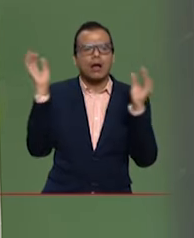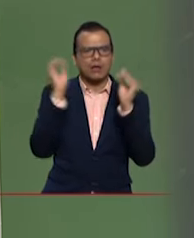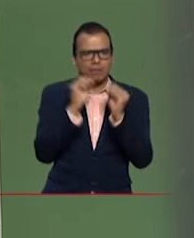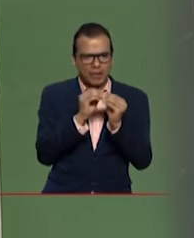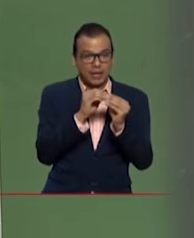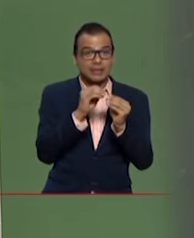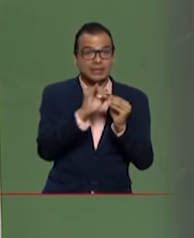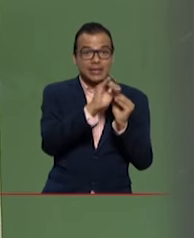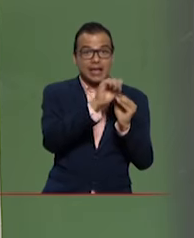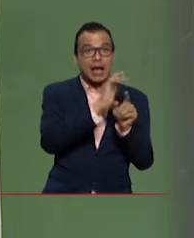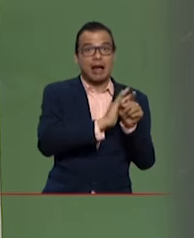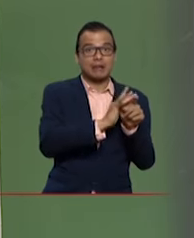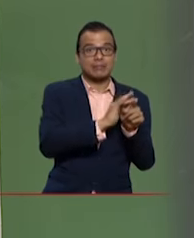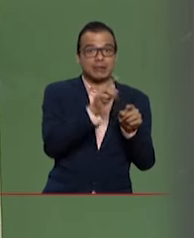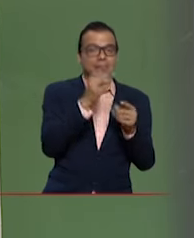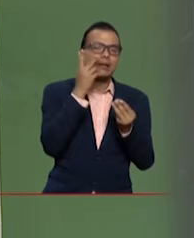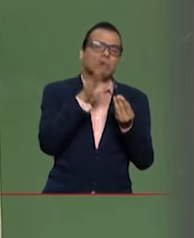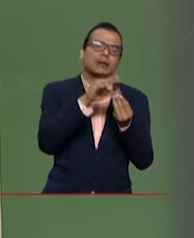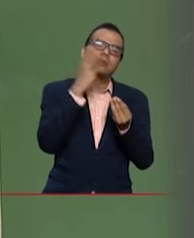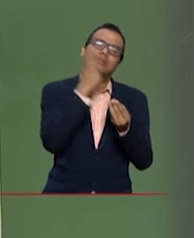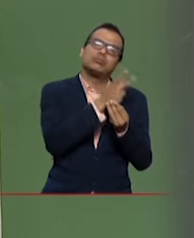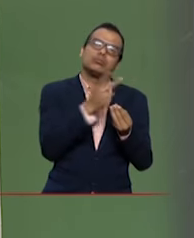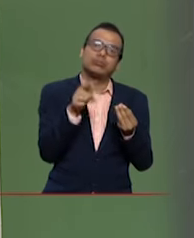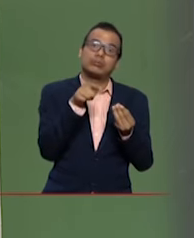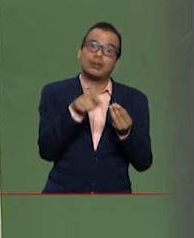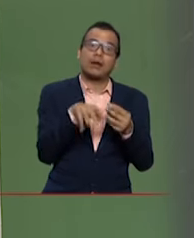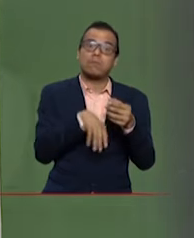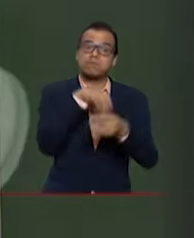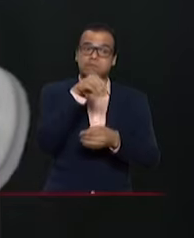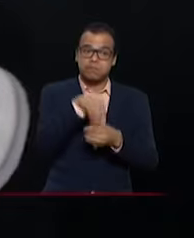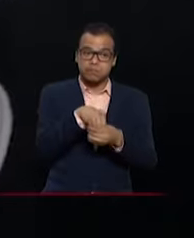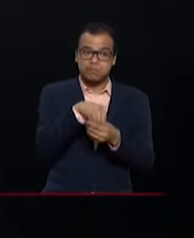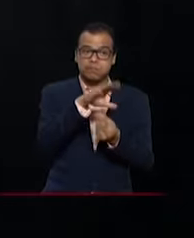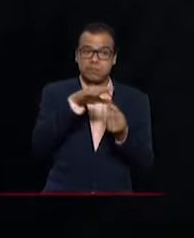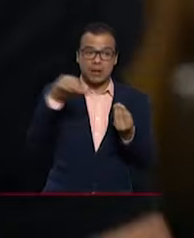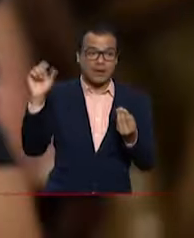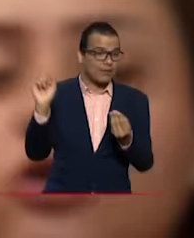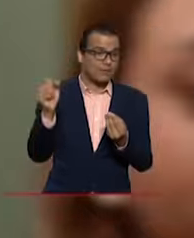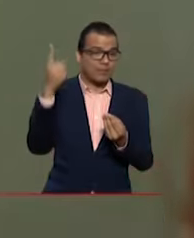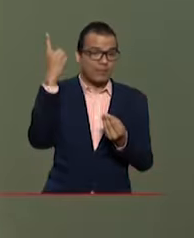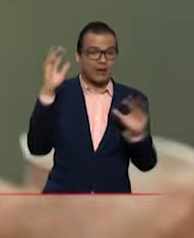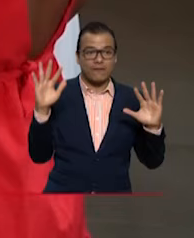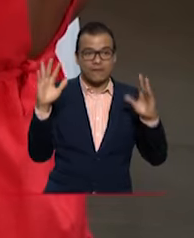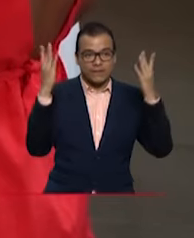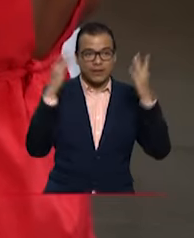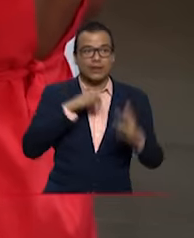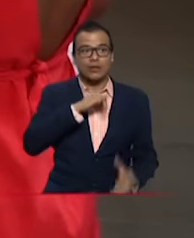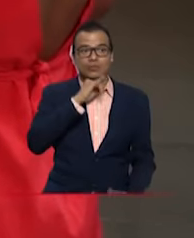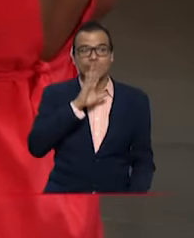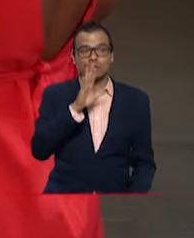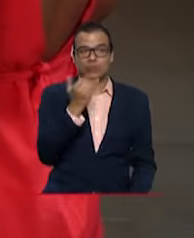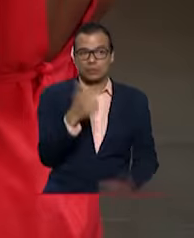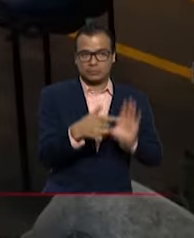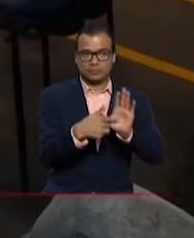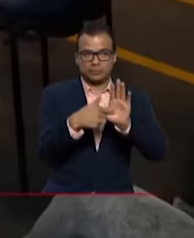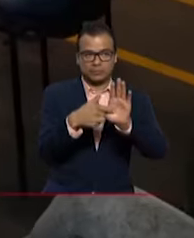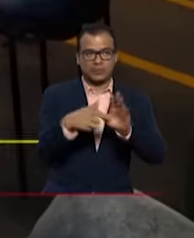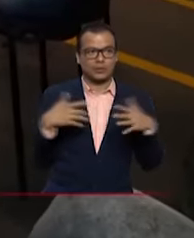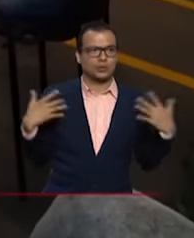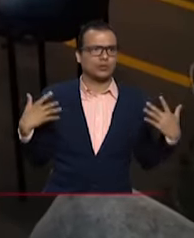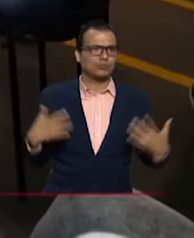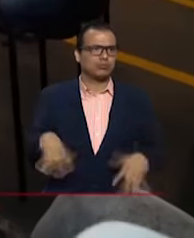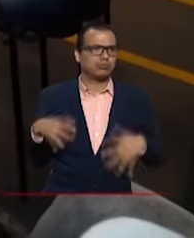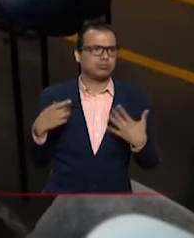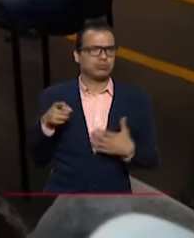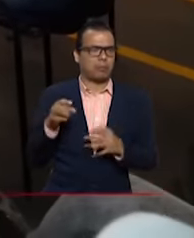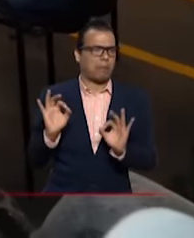metaverso hicieron parte de la primera Feria de Aves de Yumbo. La primera feria de aves de Yumbo fue un rotundo